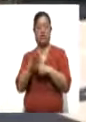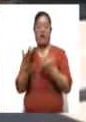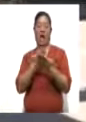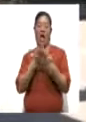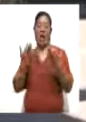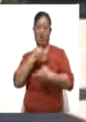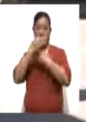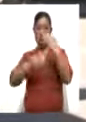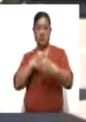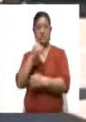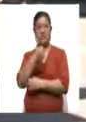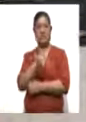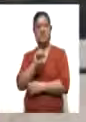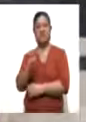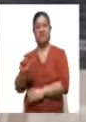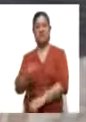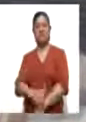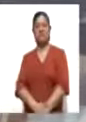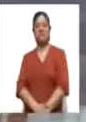Zárate, Ahora Noticias.